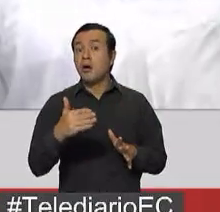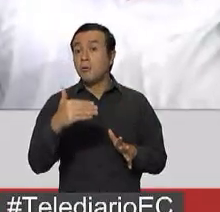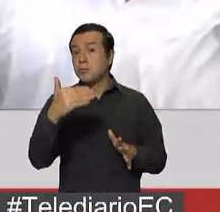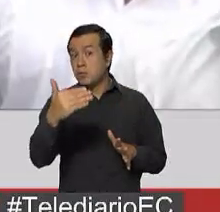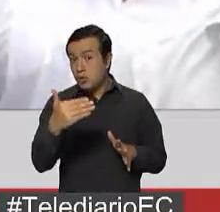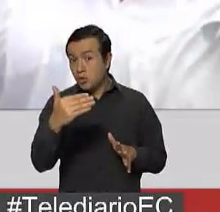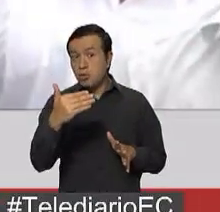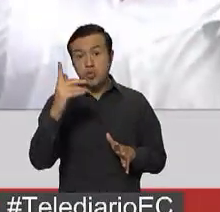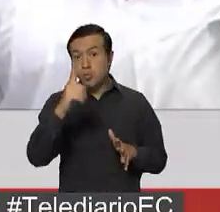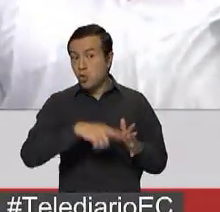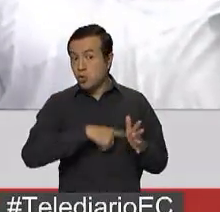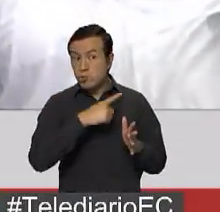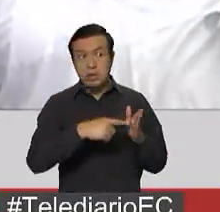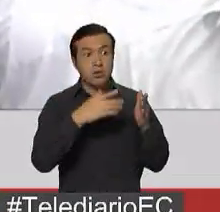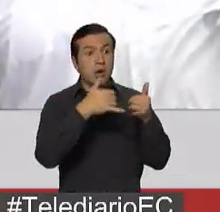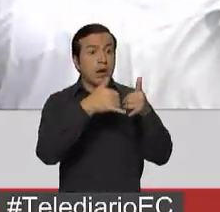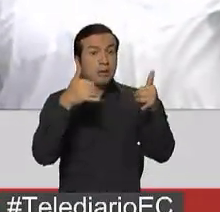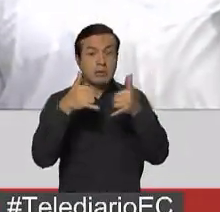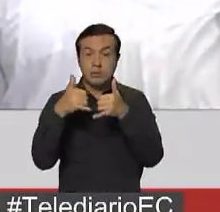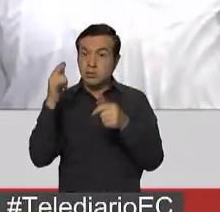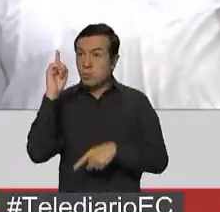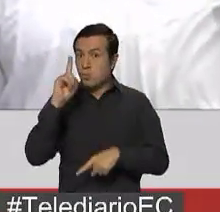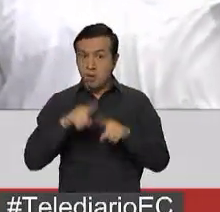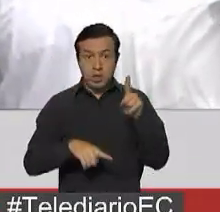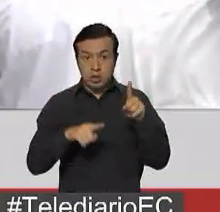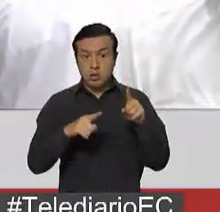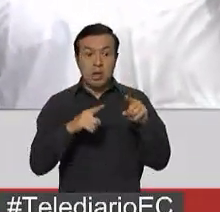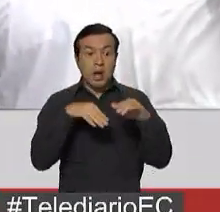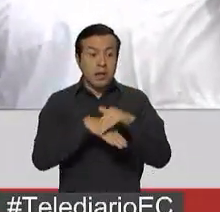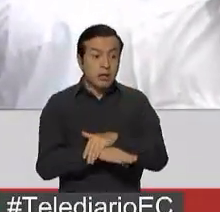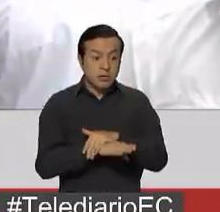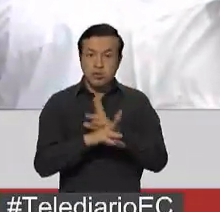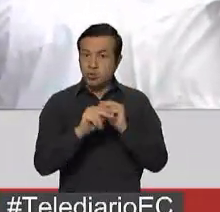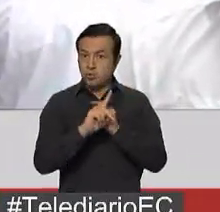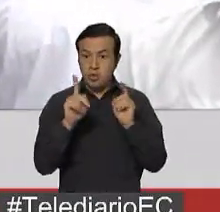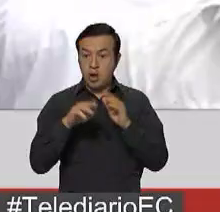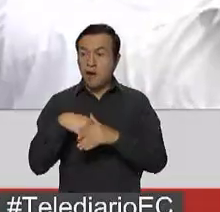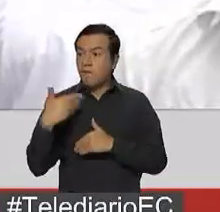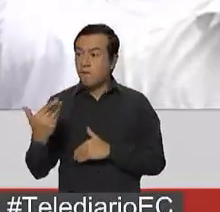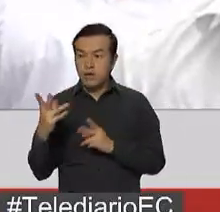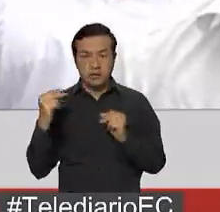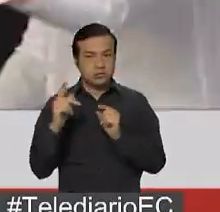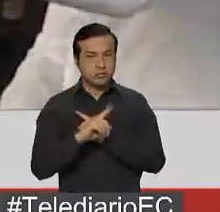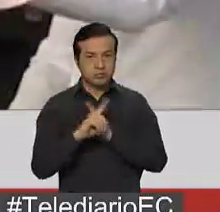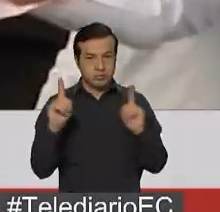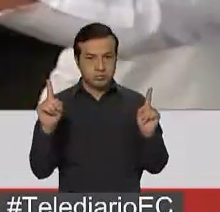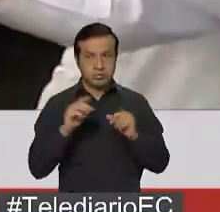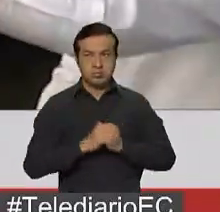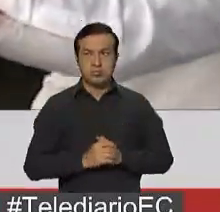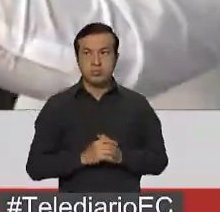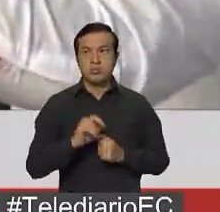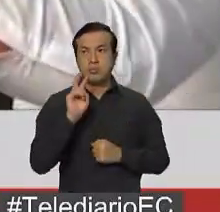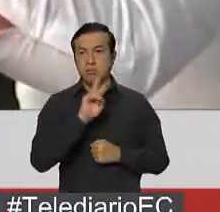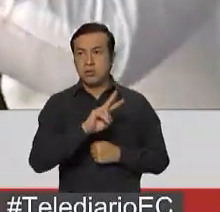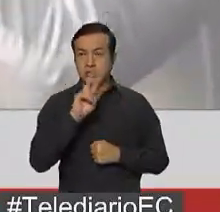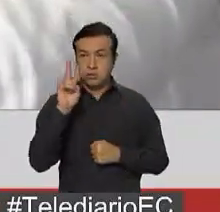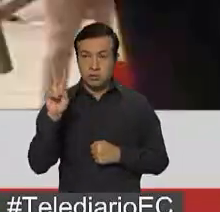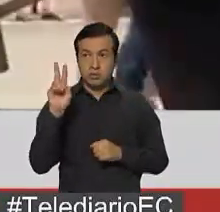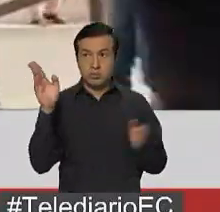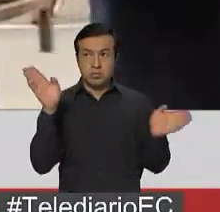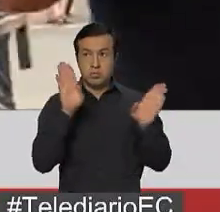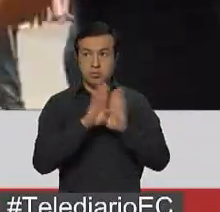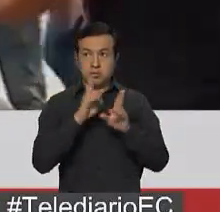entonces puede permitir presencia en estos lugares en las partes exteriores ni en la parte interna 22 locales fueron clausurados